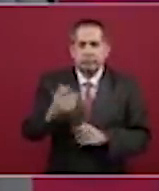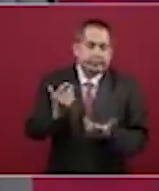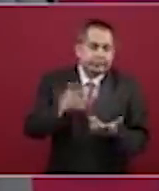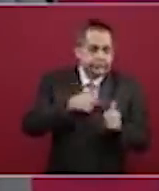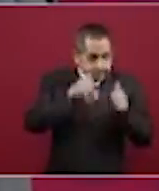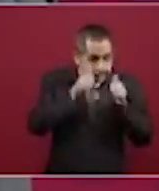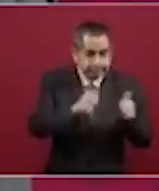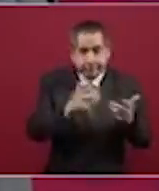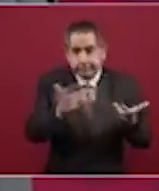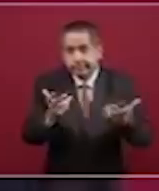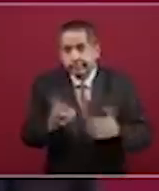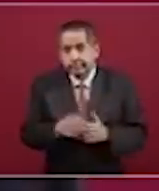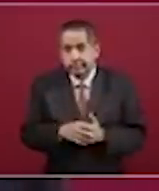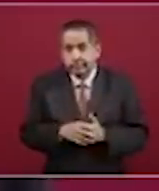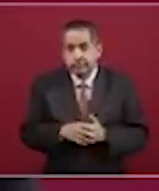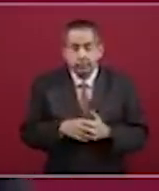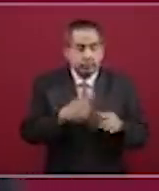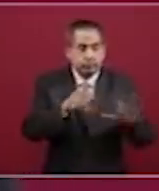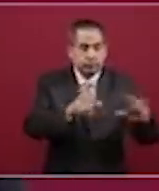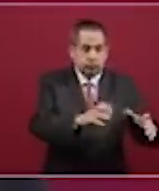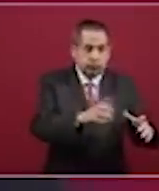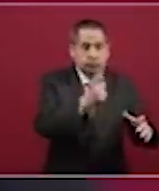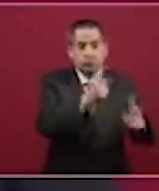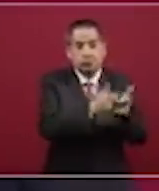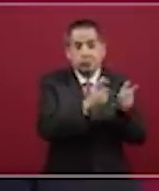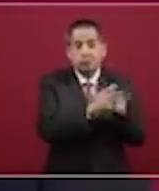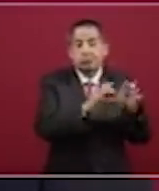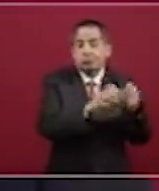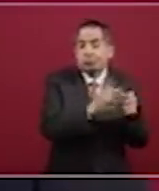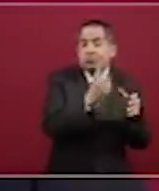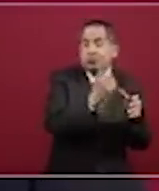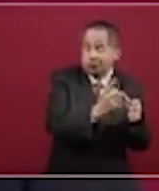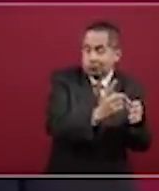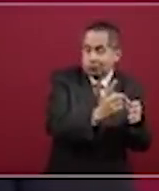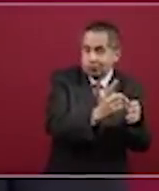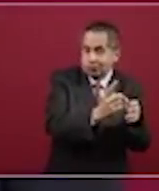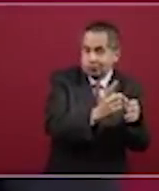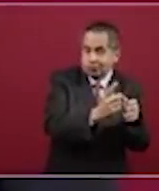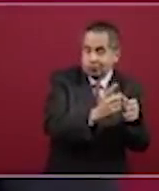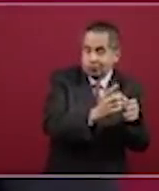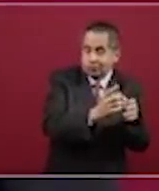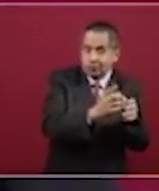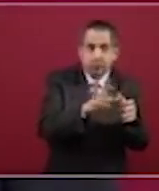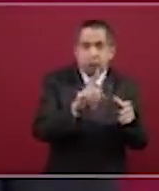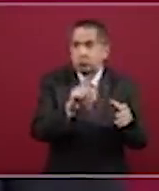yo que atender, porque esta es una sección, ¿sí?